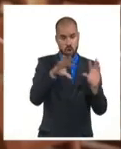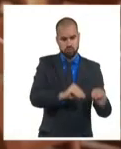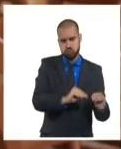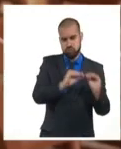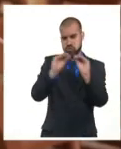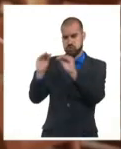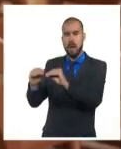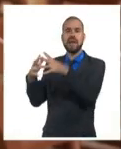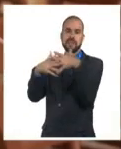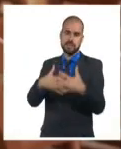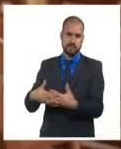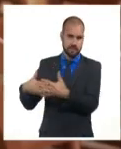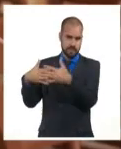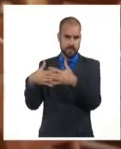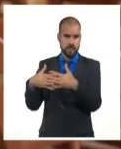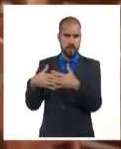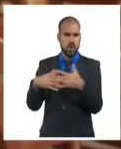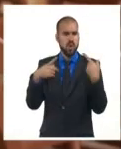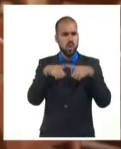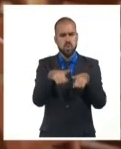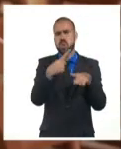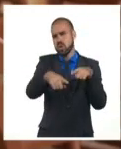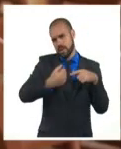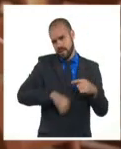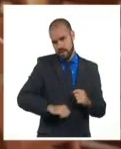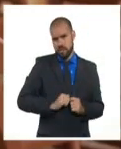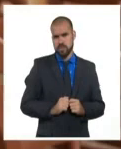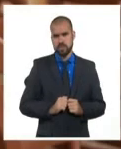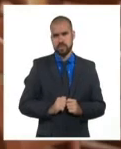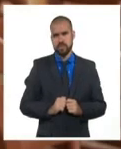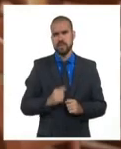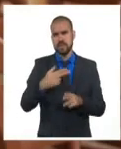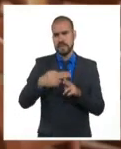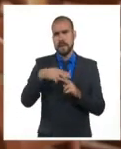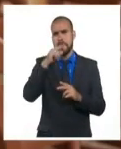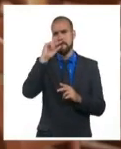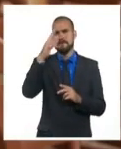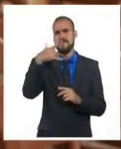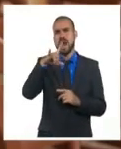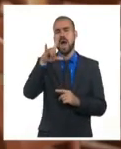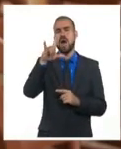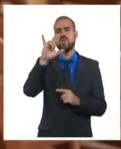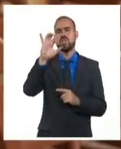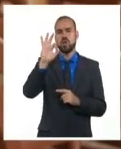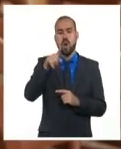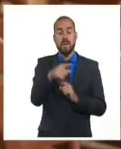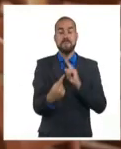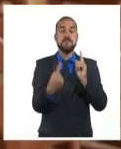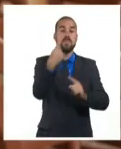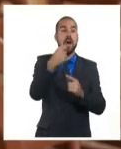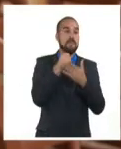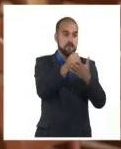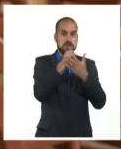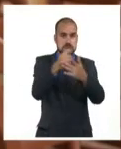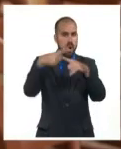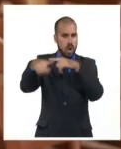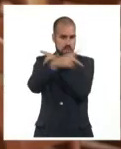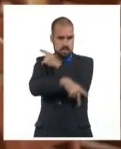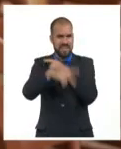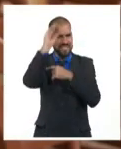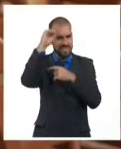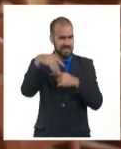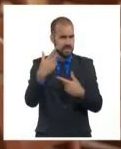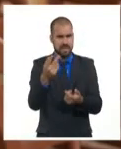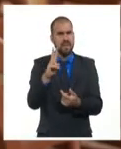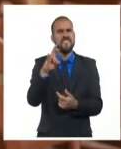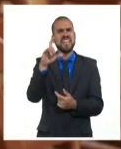Unidos, junto con los de su hijo Braulio, que fue el primer tunero internacionalista. Se sabe que Vicente